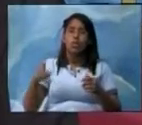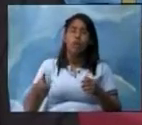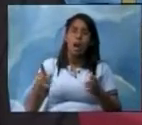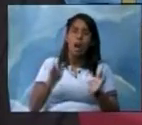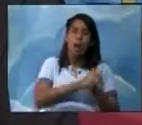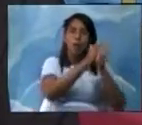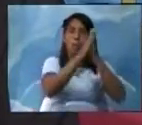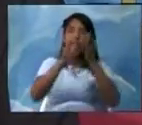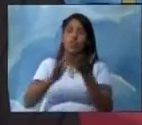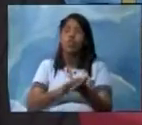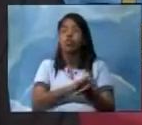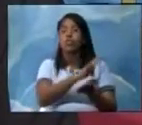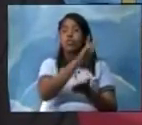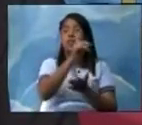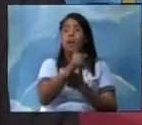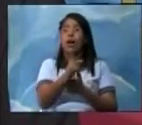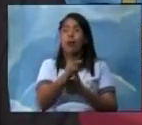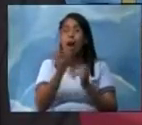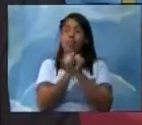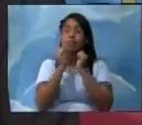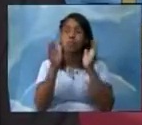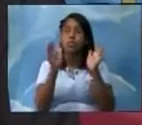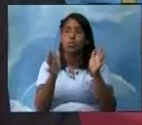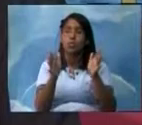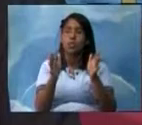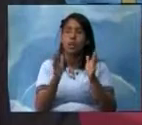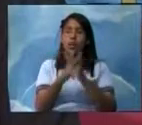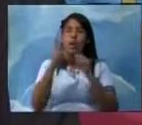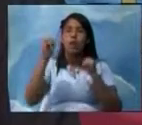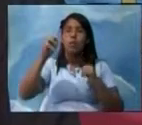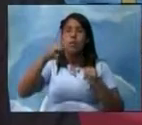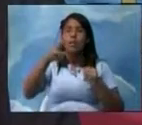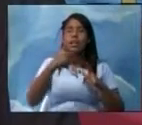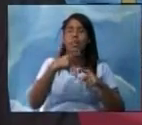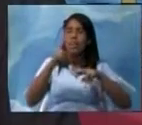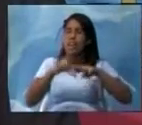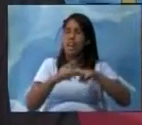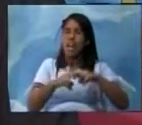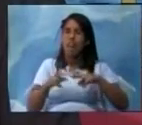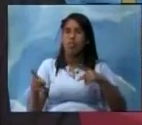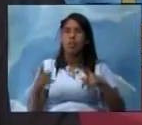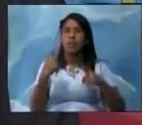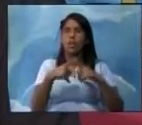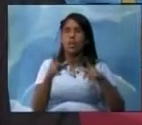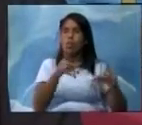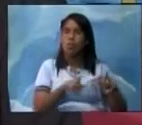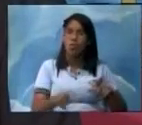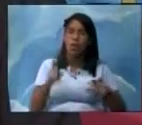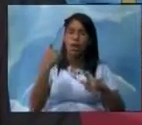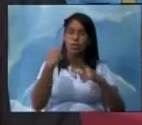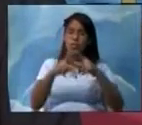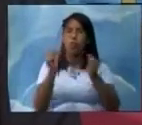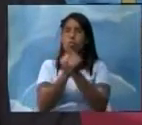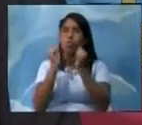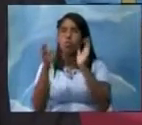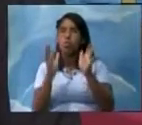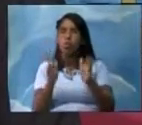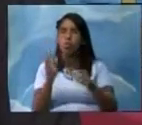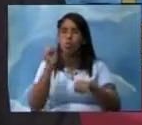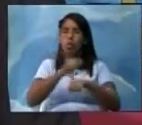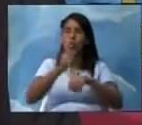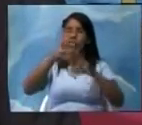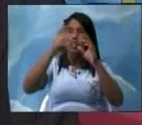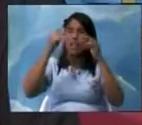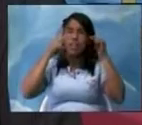glorificaba Oiga bien déjeme decirle a María alonza negro Felipe guaca puro changó Oiga bien cortes